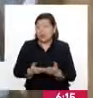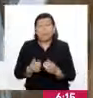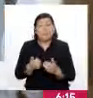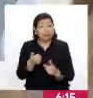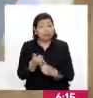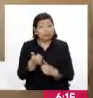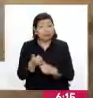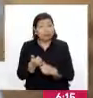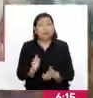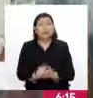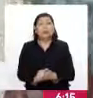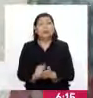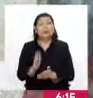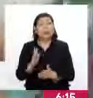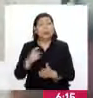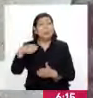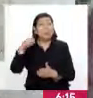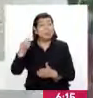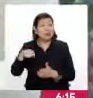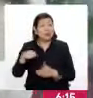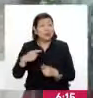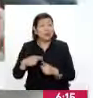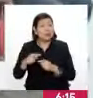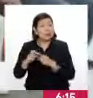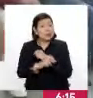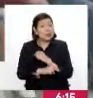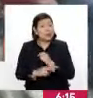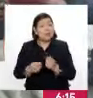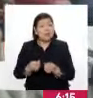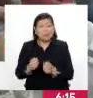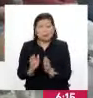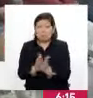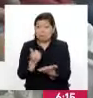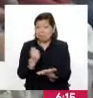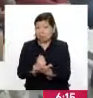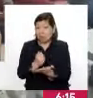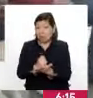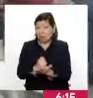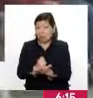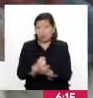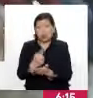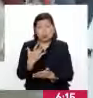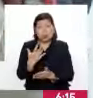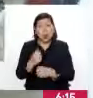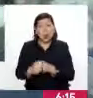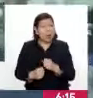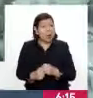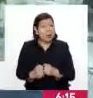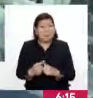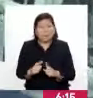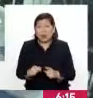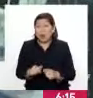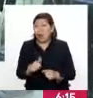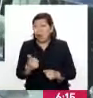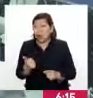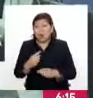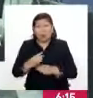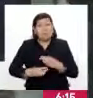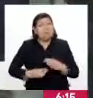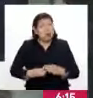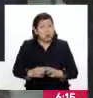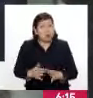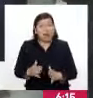pertenece al 5% de países que expende pasaportes electrónicos de solo cinco años Pese a que la tendencia mundial